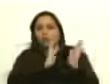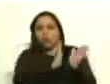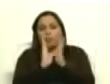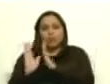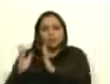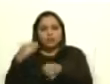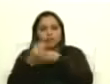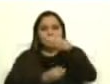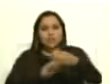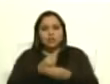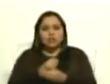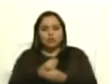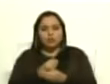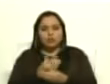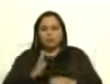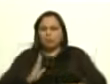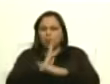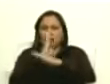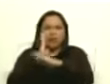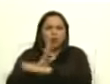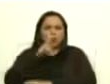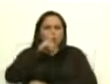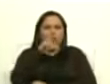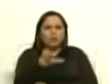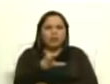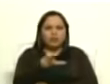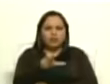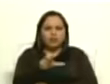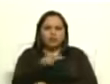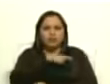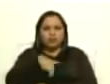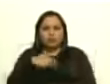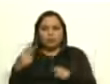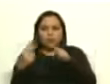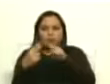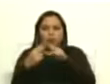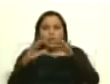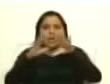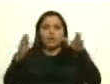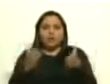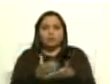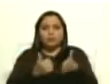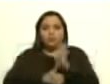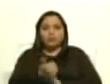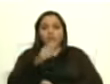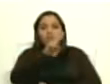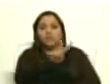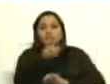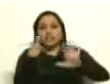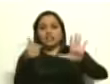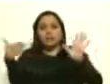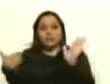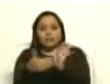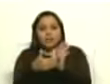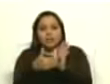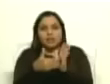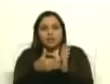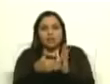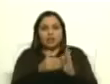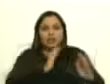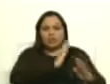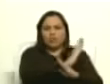ejecutó uno de los bloqueos más terribles que hemos conocido. Hoy en el mundo hay más de 26.000 medidas